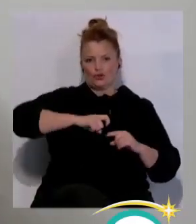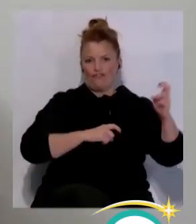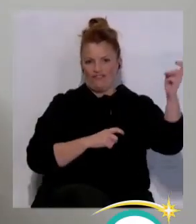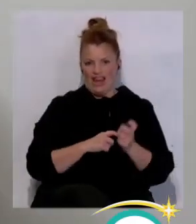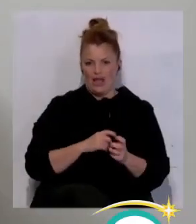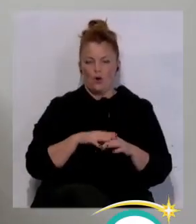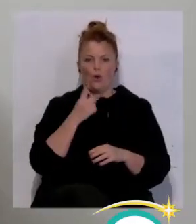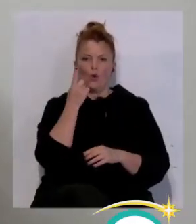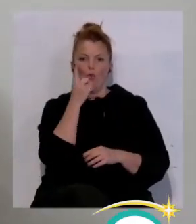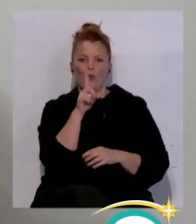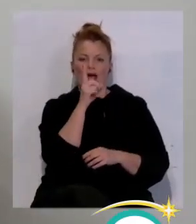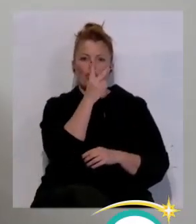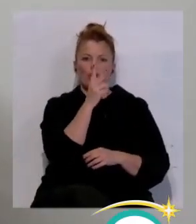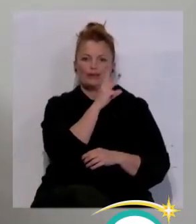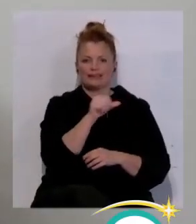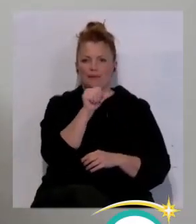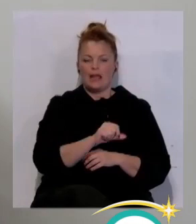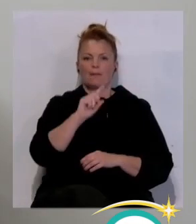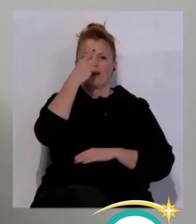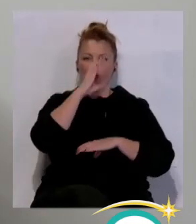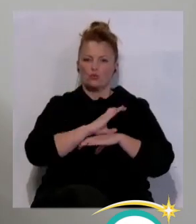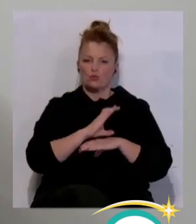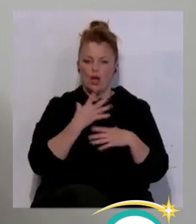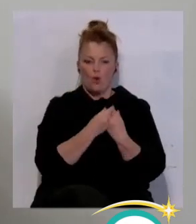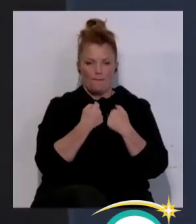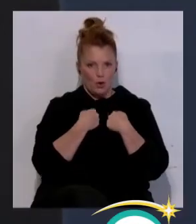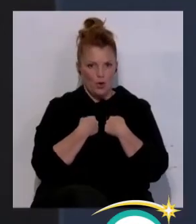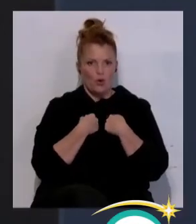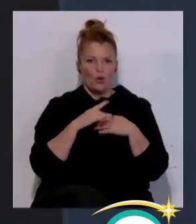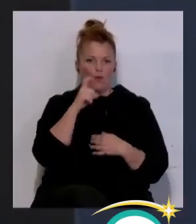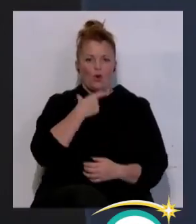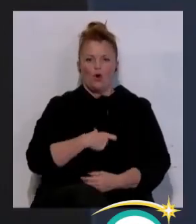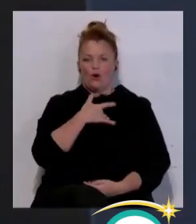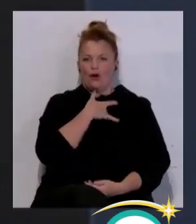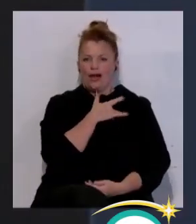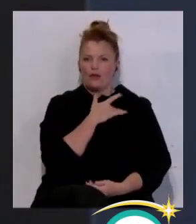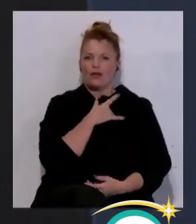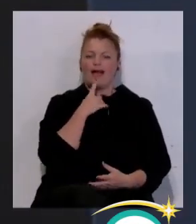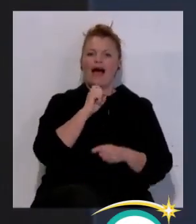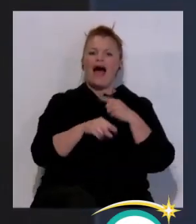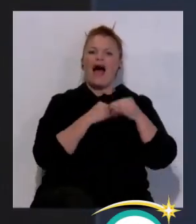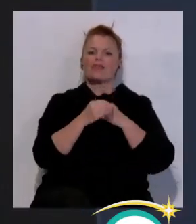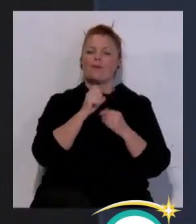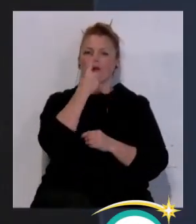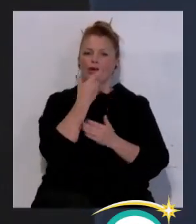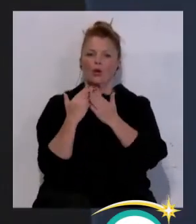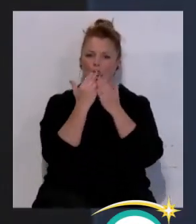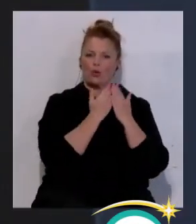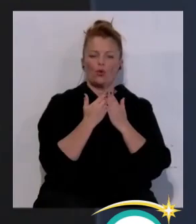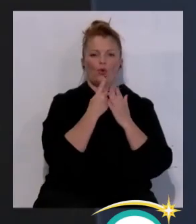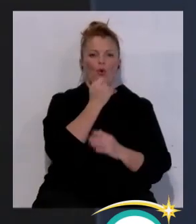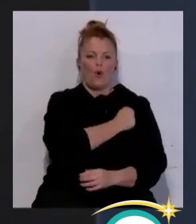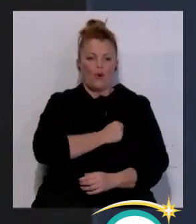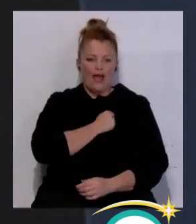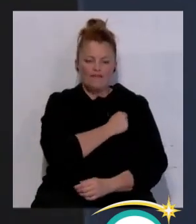unas 2-3 semanas pasa la primera consulta, que es conmigo, como un cardiólogo, y ahí se hace un primer estudio, se hace una ecografía, se hace una